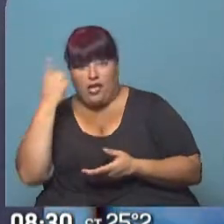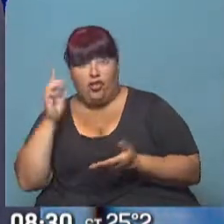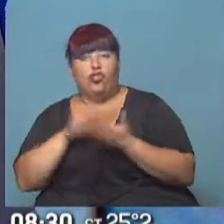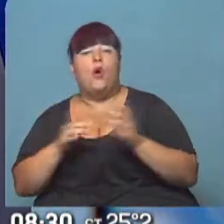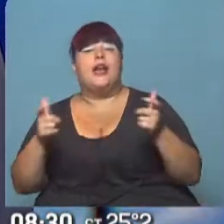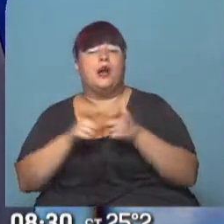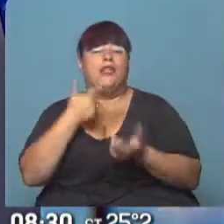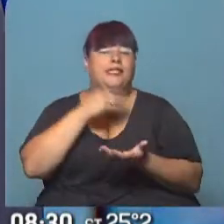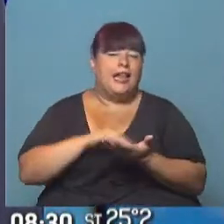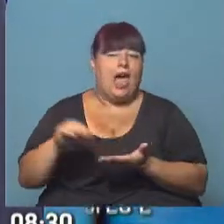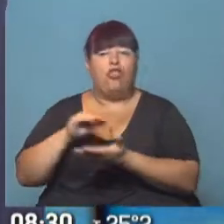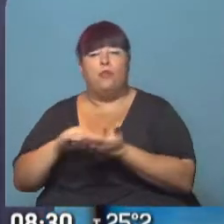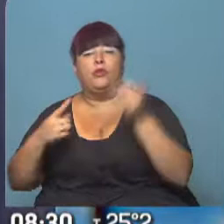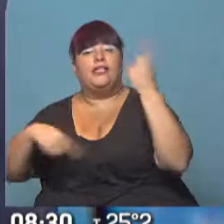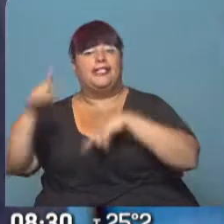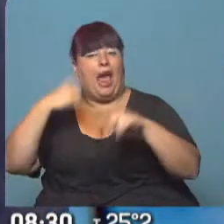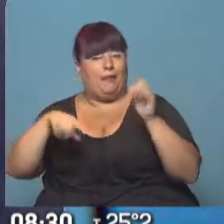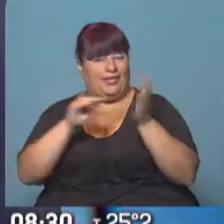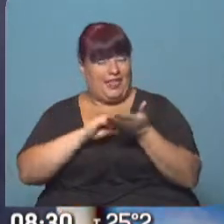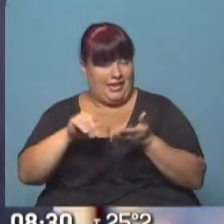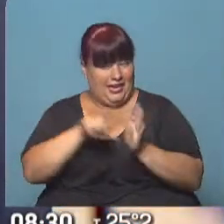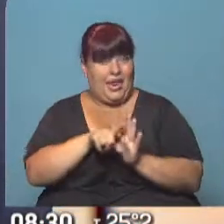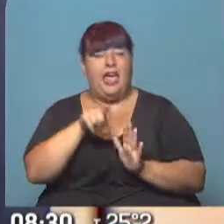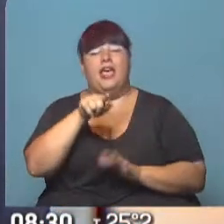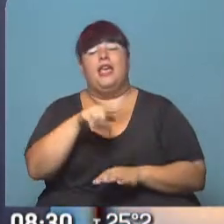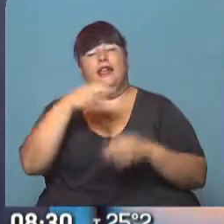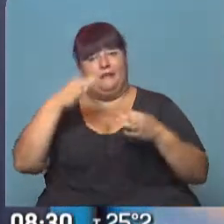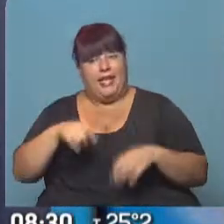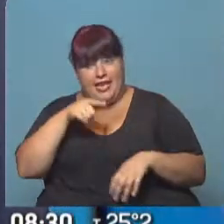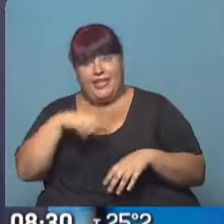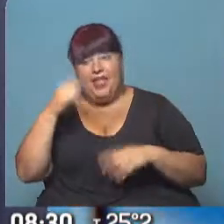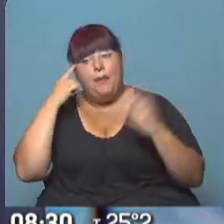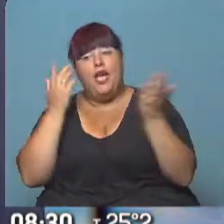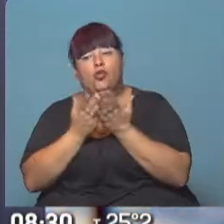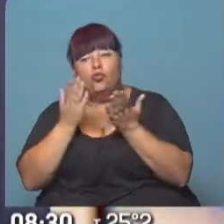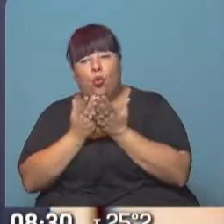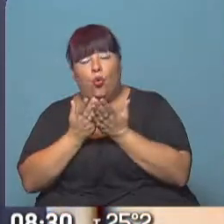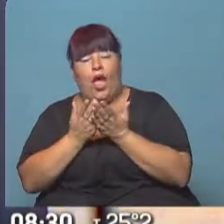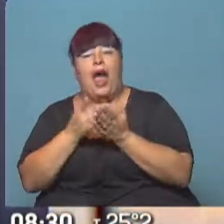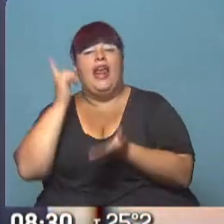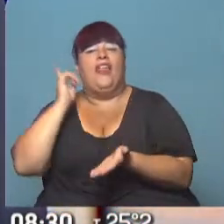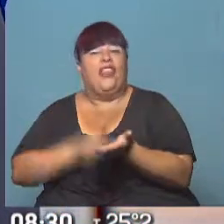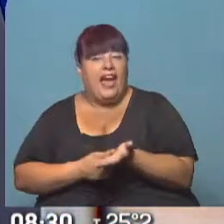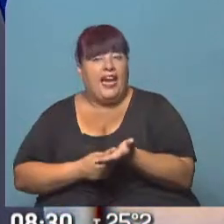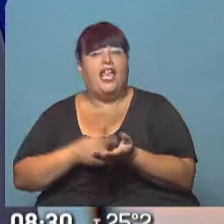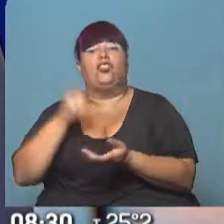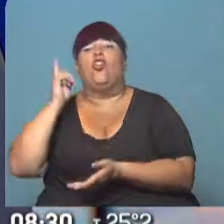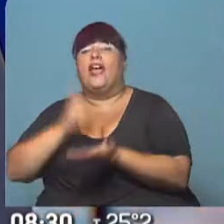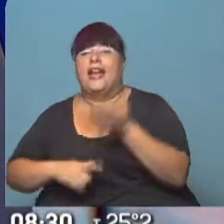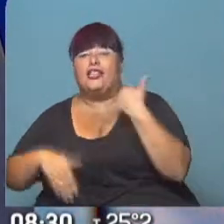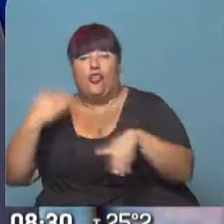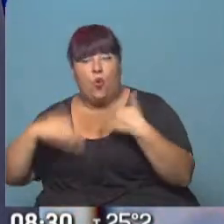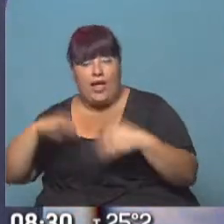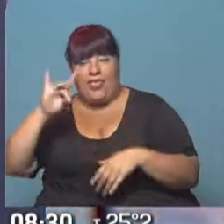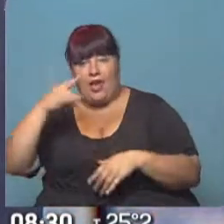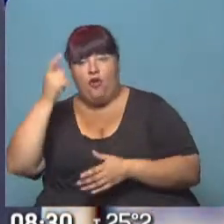reunión bicameral de trámite legislativo, la que en definitiva tiene que analizar aquellos decretos de necesidad y